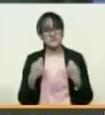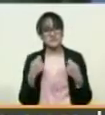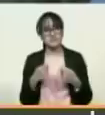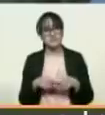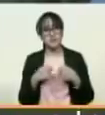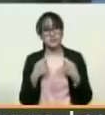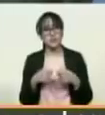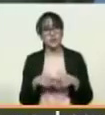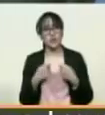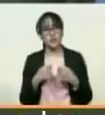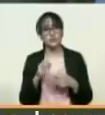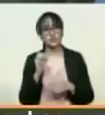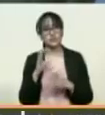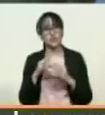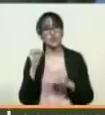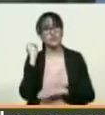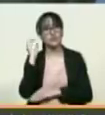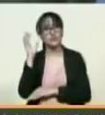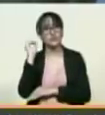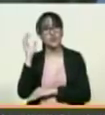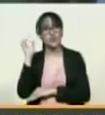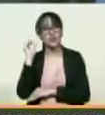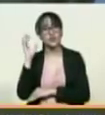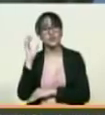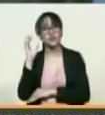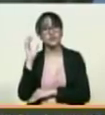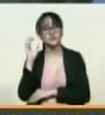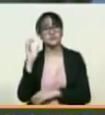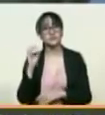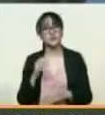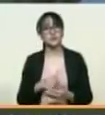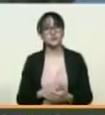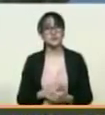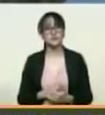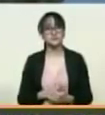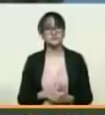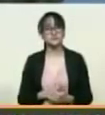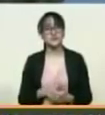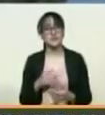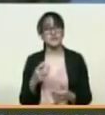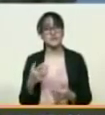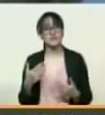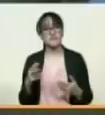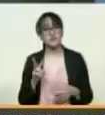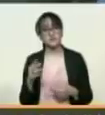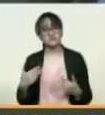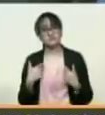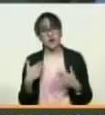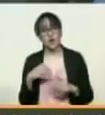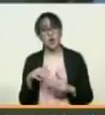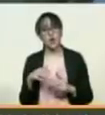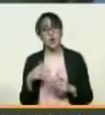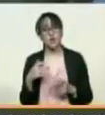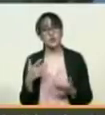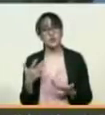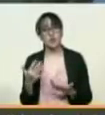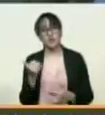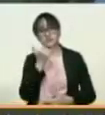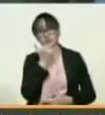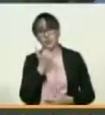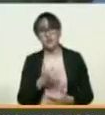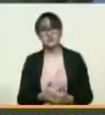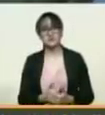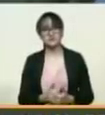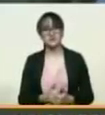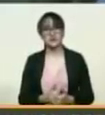en todos los foros, de todas las maneras. Venezuela sufre las consecuencias, sobre todo de las